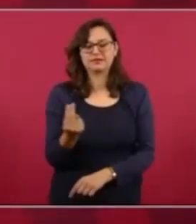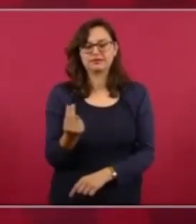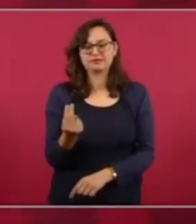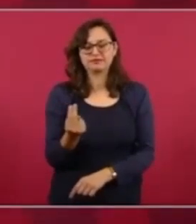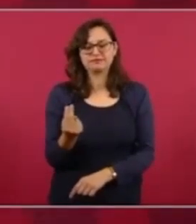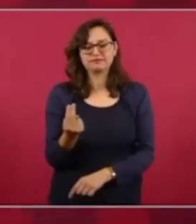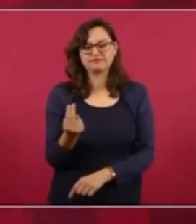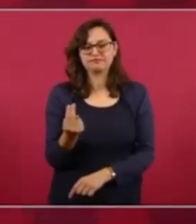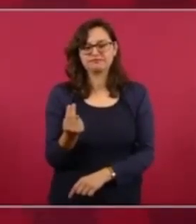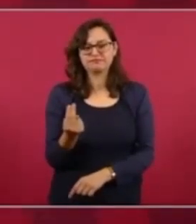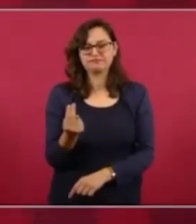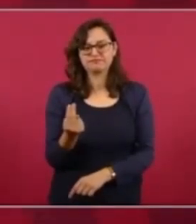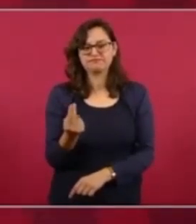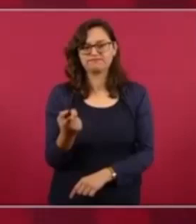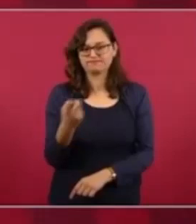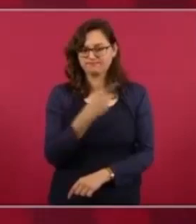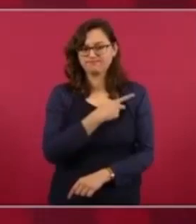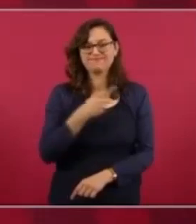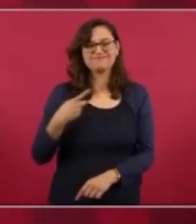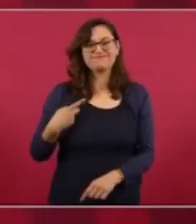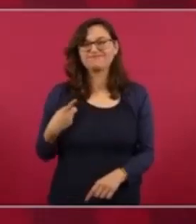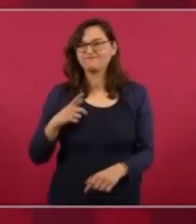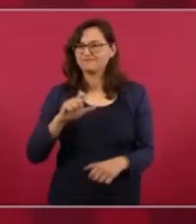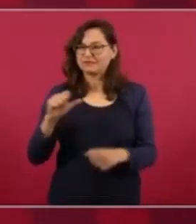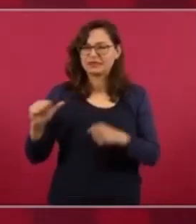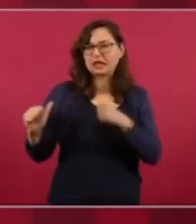Tenemos que tener algo